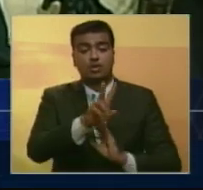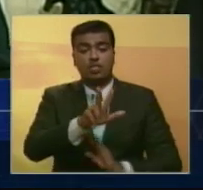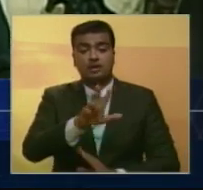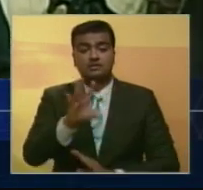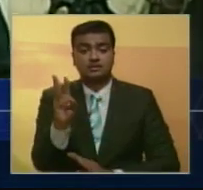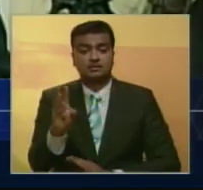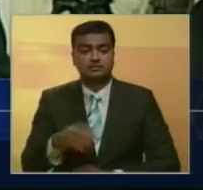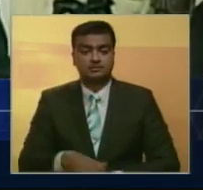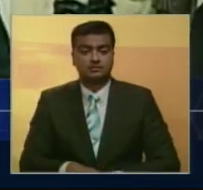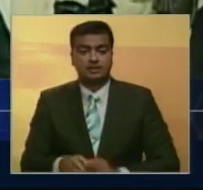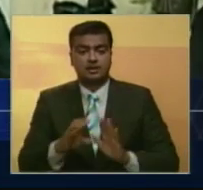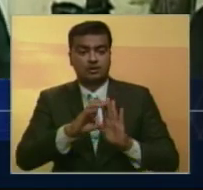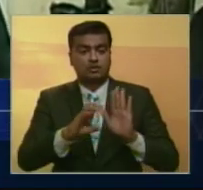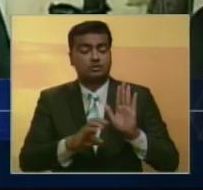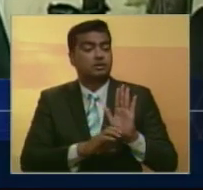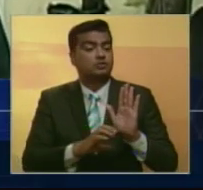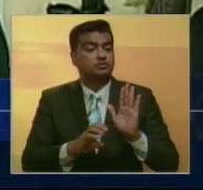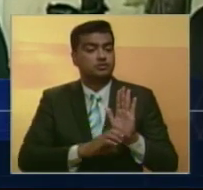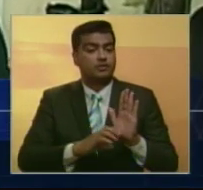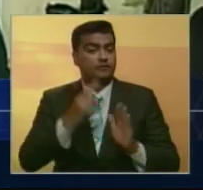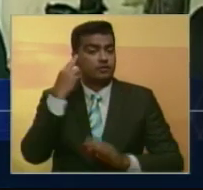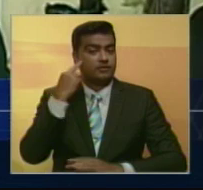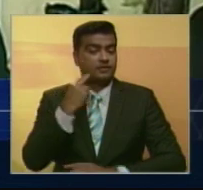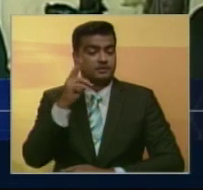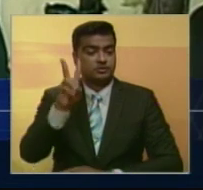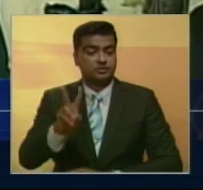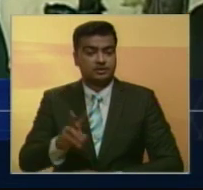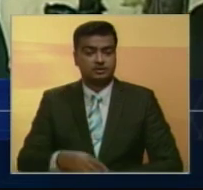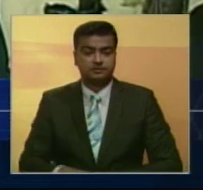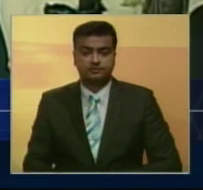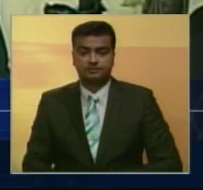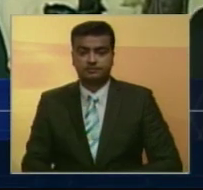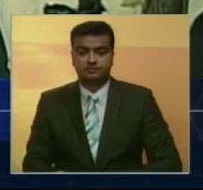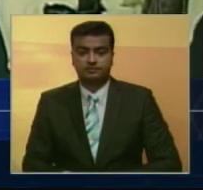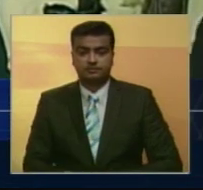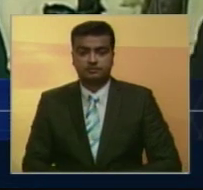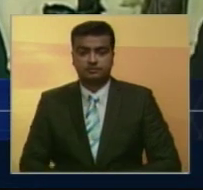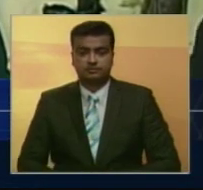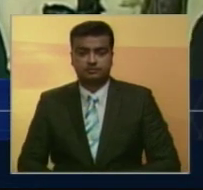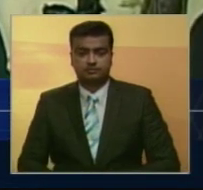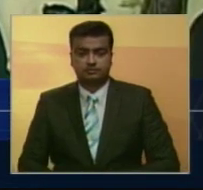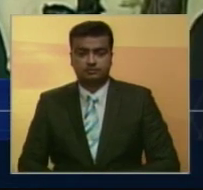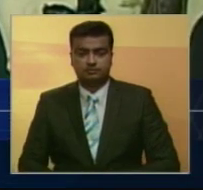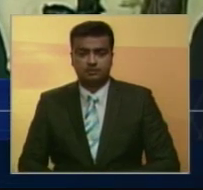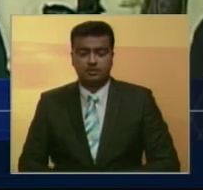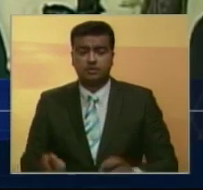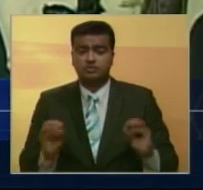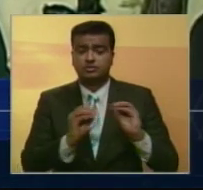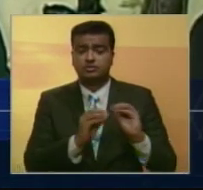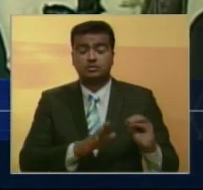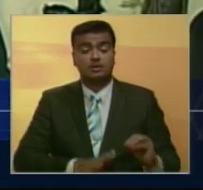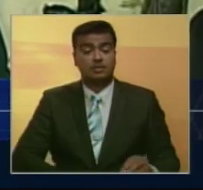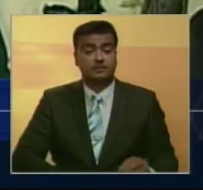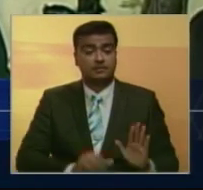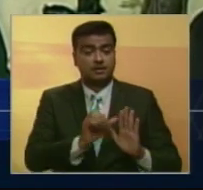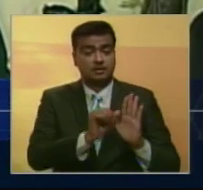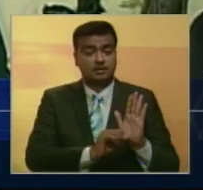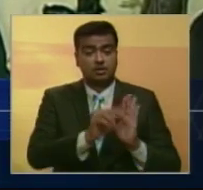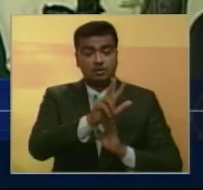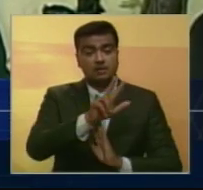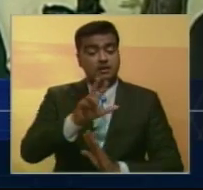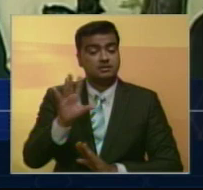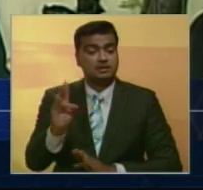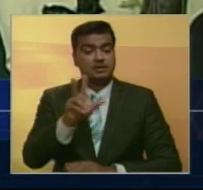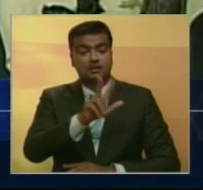236 de la Constitución de la República Bolivariana de Venezuela, en concordancia con lo dispuesto en los artículos